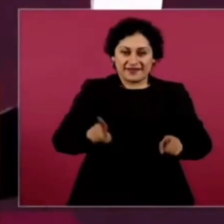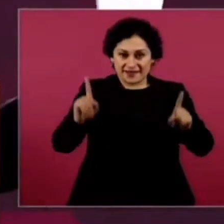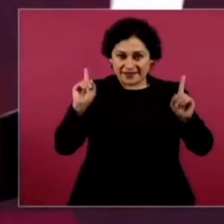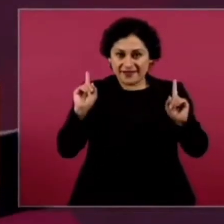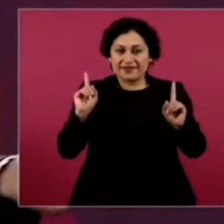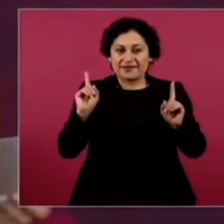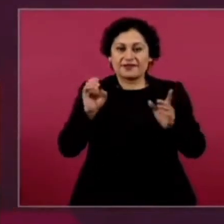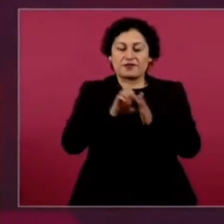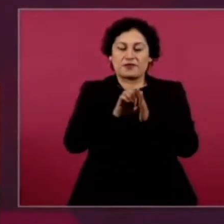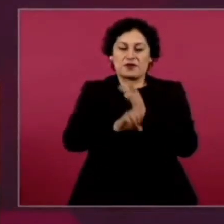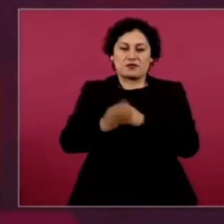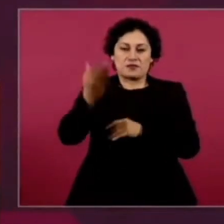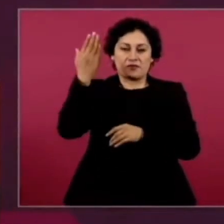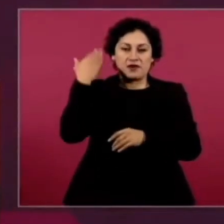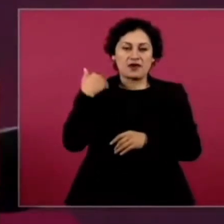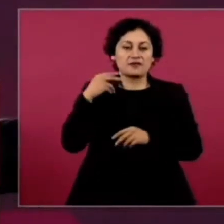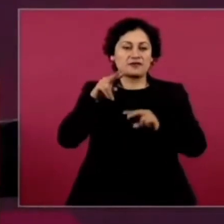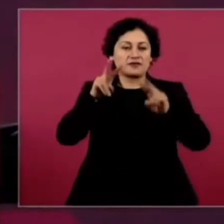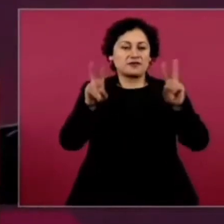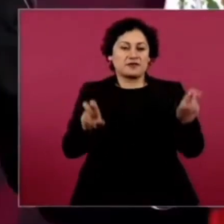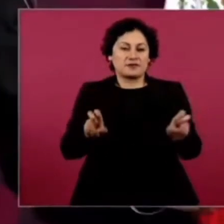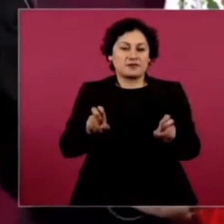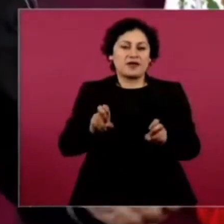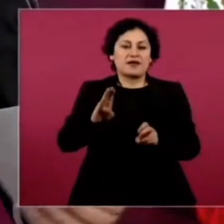con Gutiérrez Vivó?